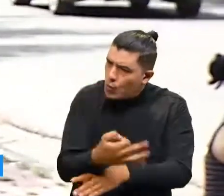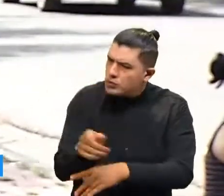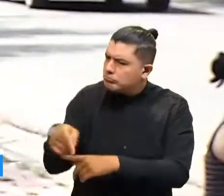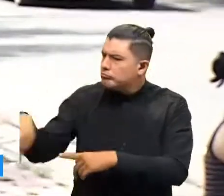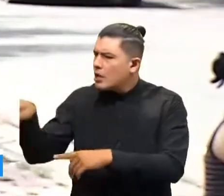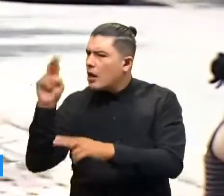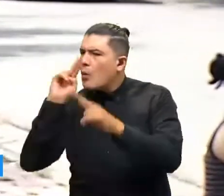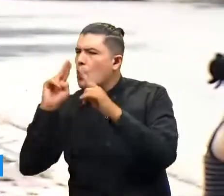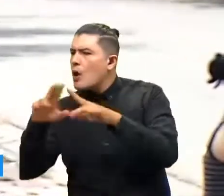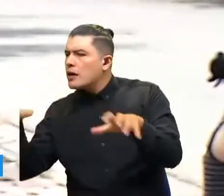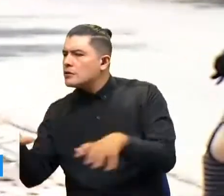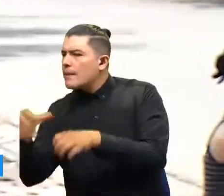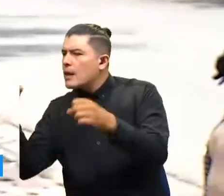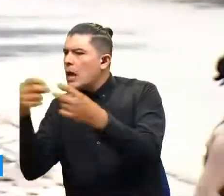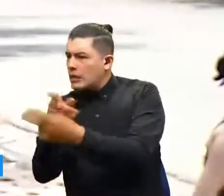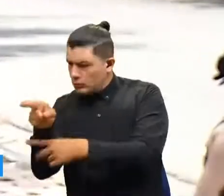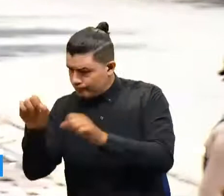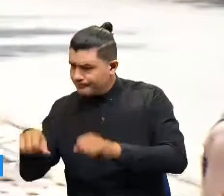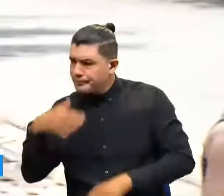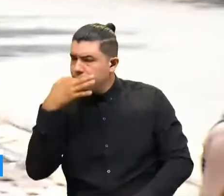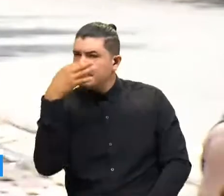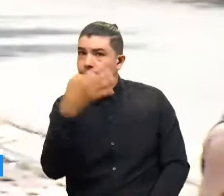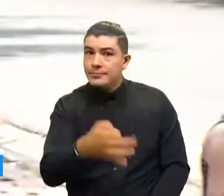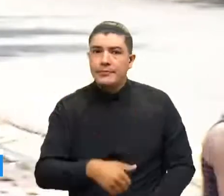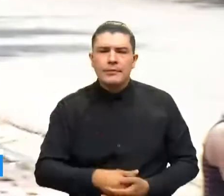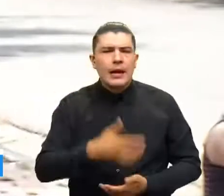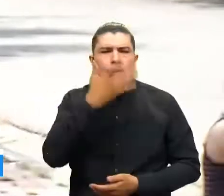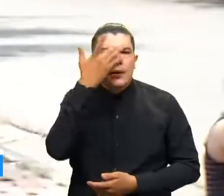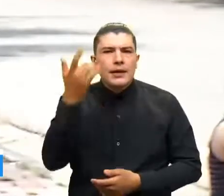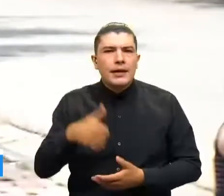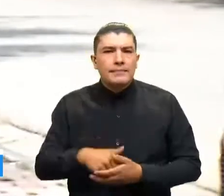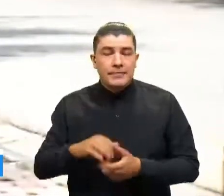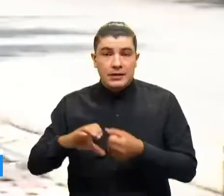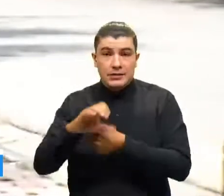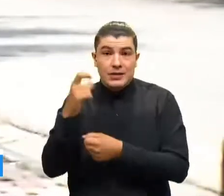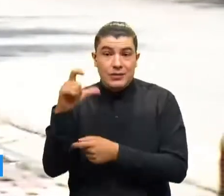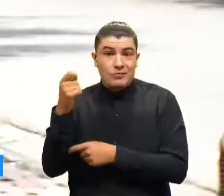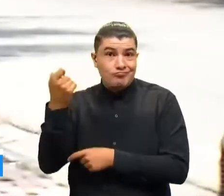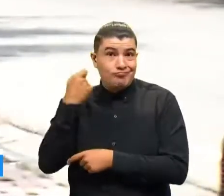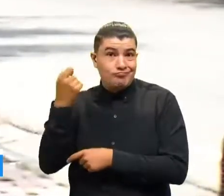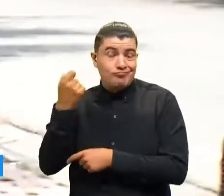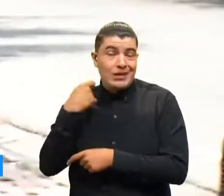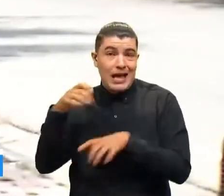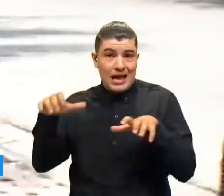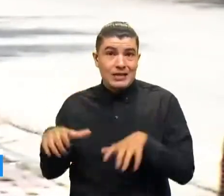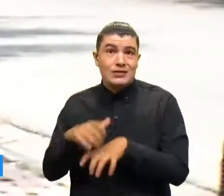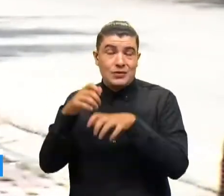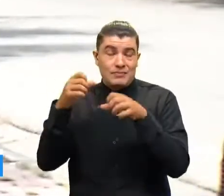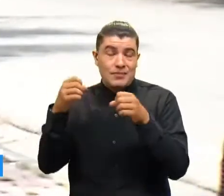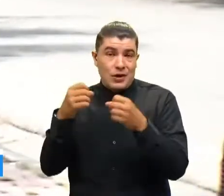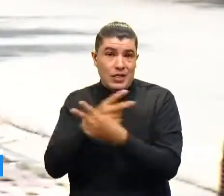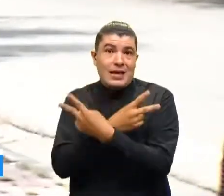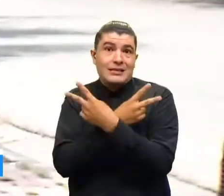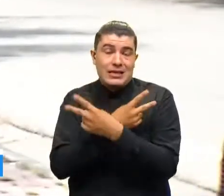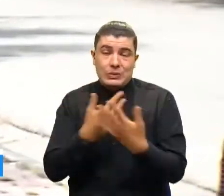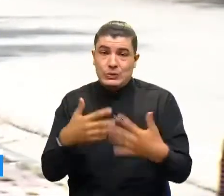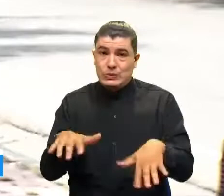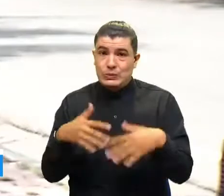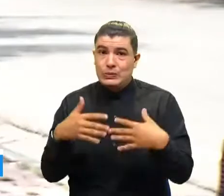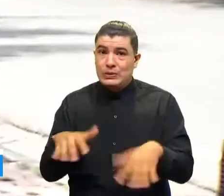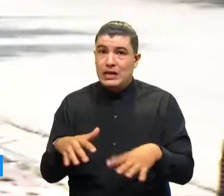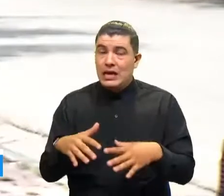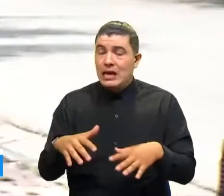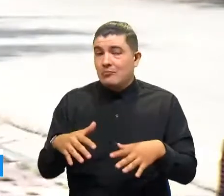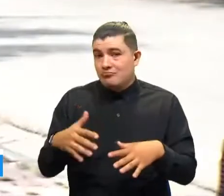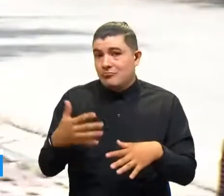generar. Esto debido a los últimos hechos de sangre que ocurrieron en Cúcuta, donde alrededor de 5 personas han fallecido a causa